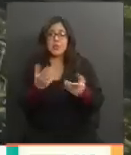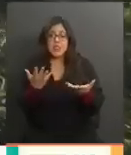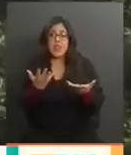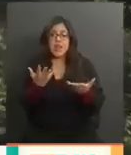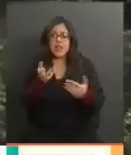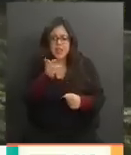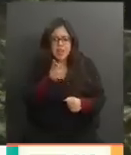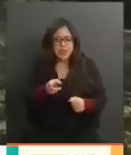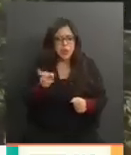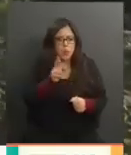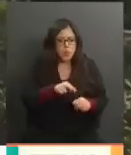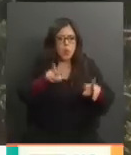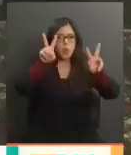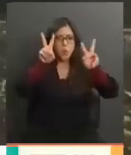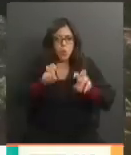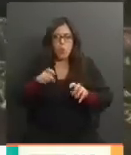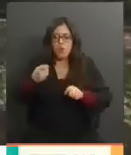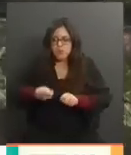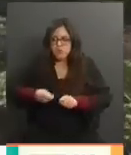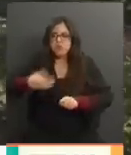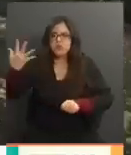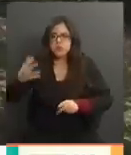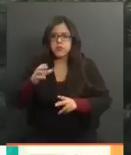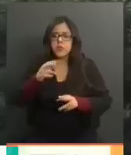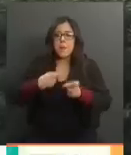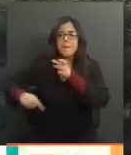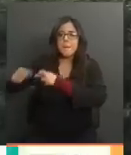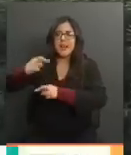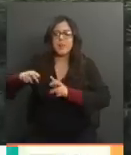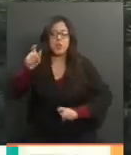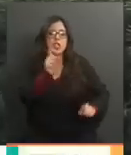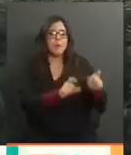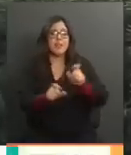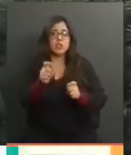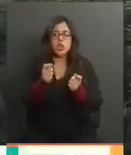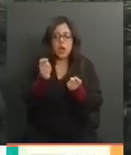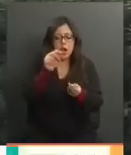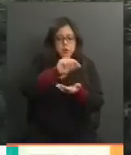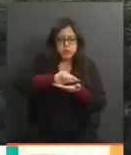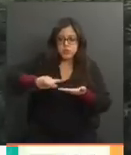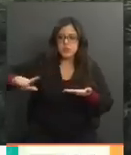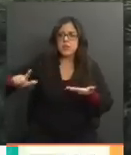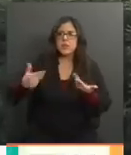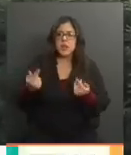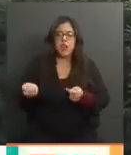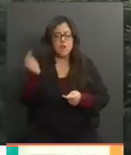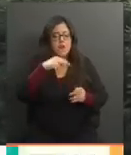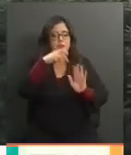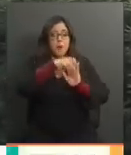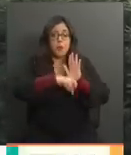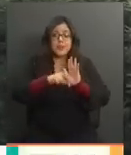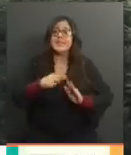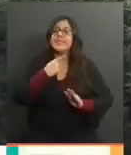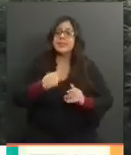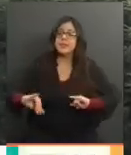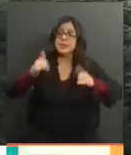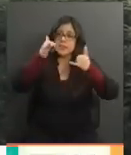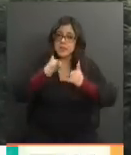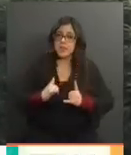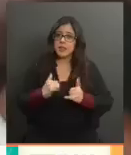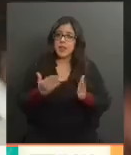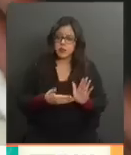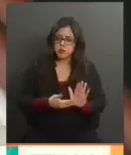patrimonio que tenemos, de la mano de los emprendedores que han regresado con proyectos interesantes, entretenidos, a poner